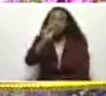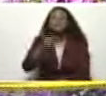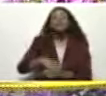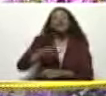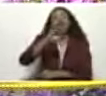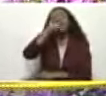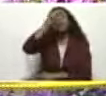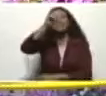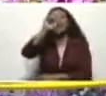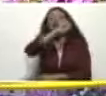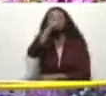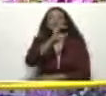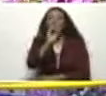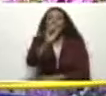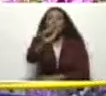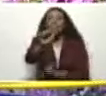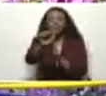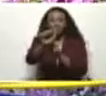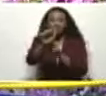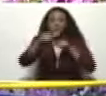Aquiles Nazoa.